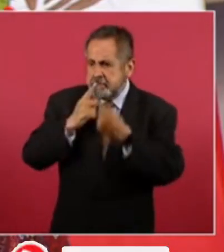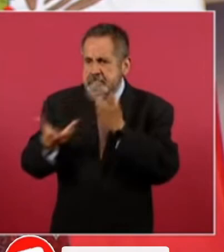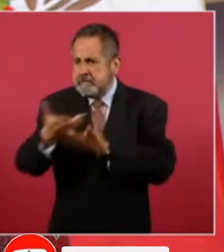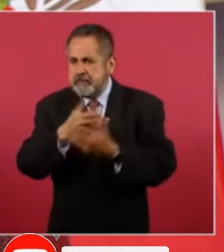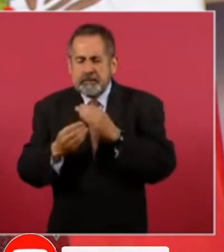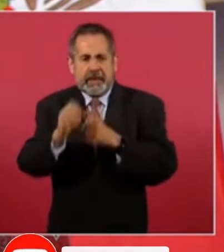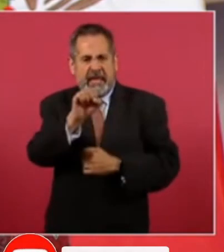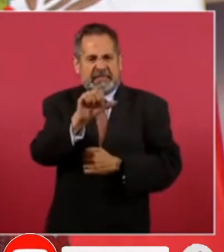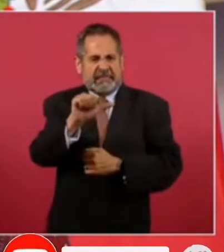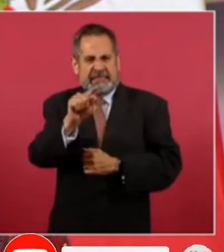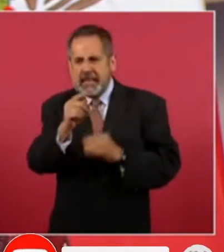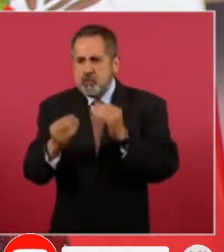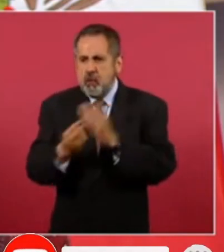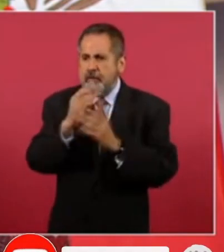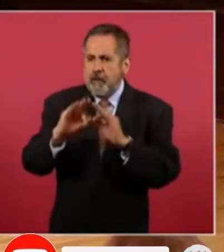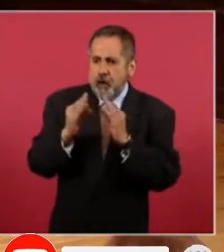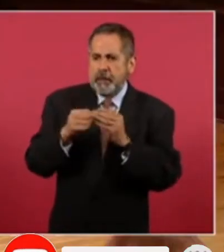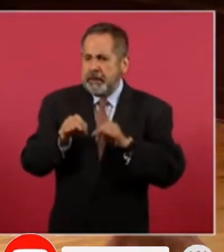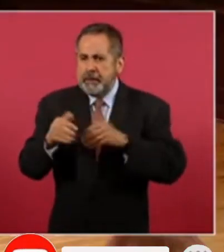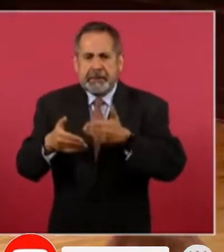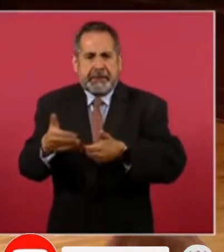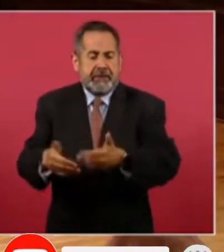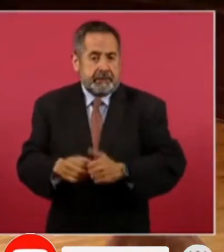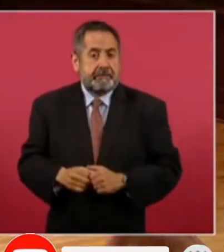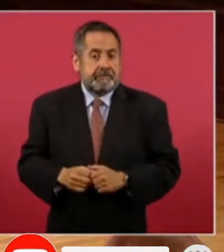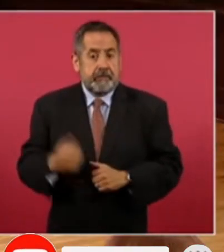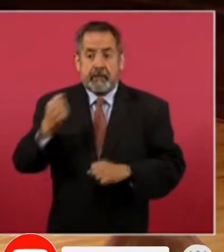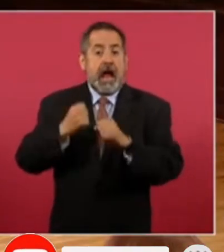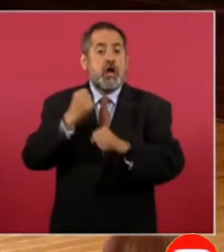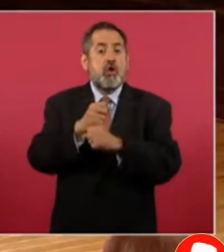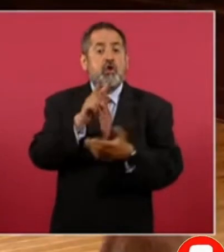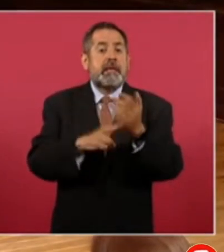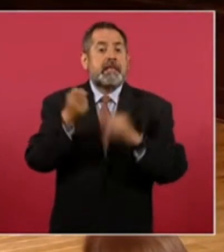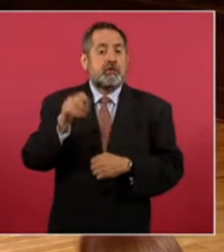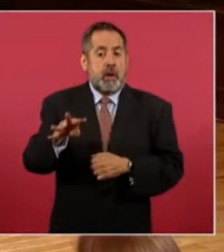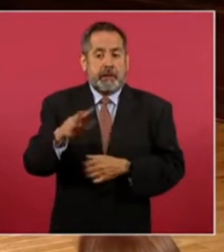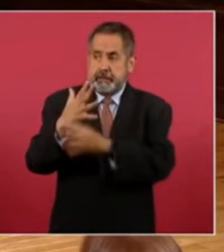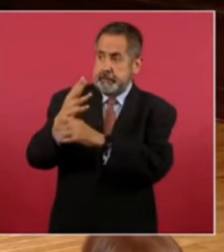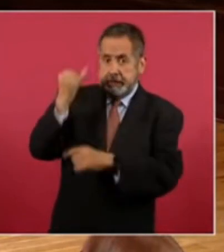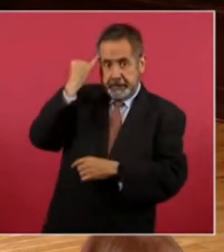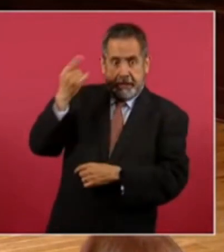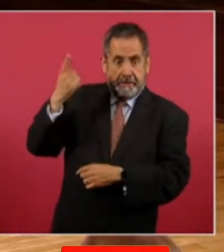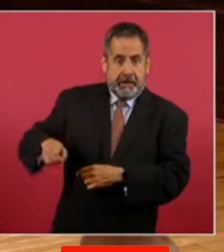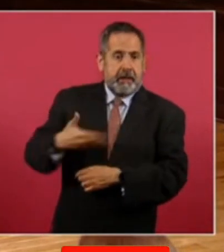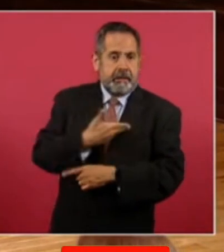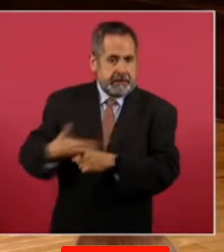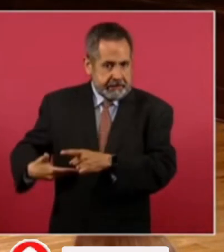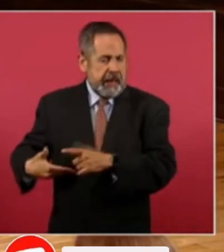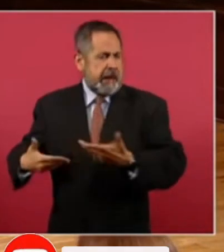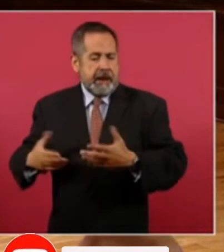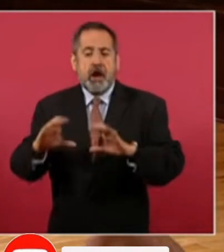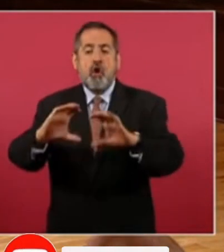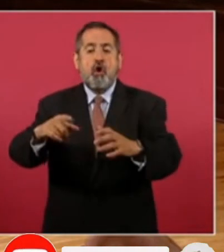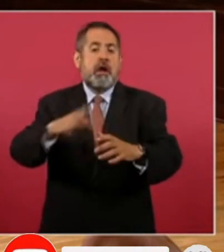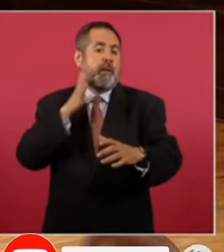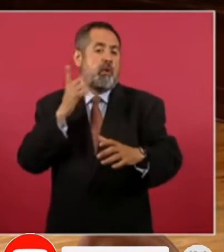SAT. En 2019, por iniciativa del presidente, el Congreso aprobó una reforma